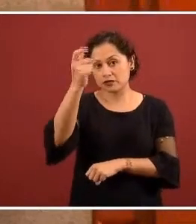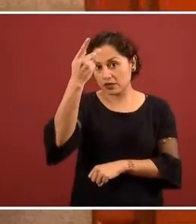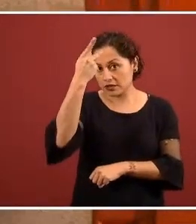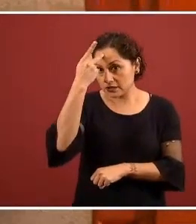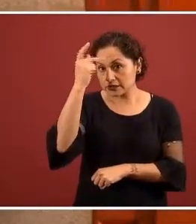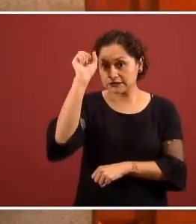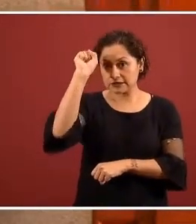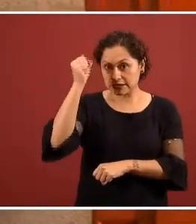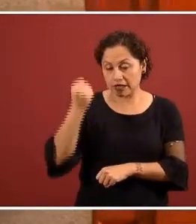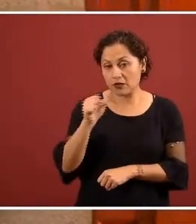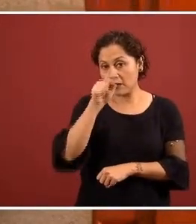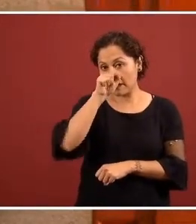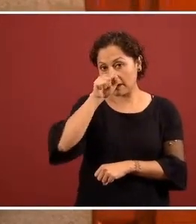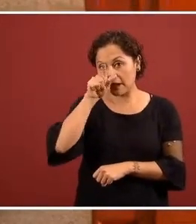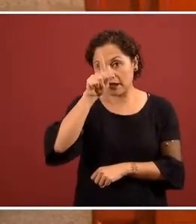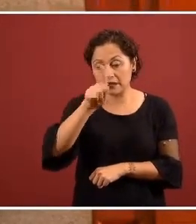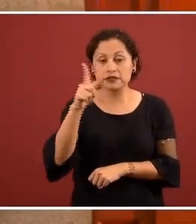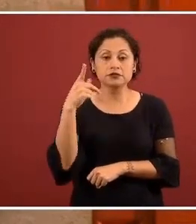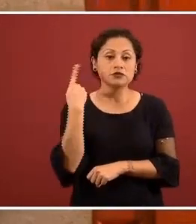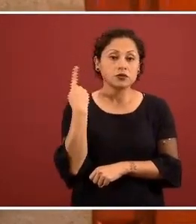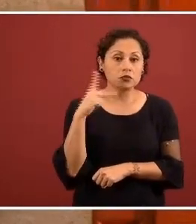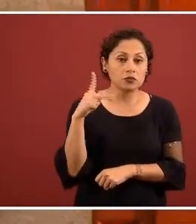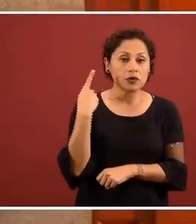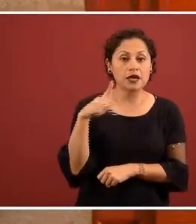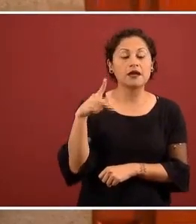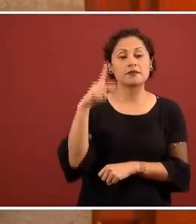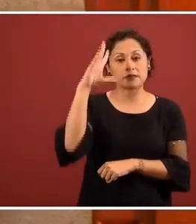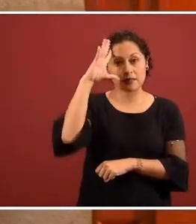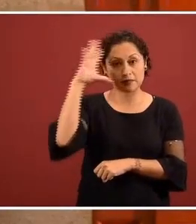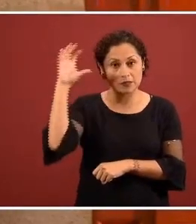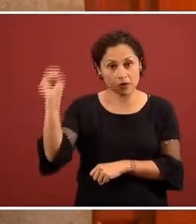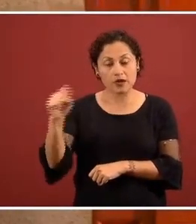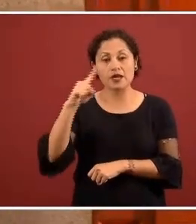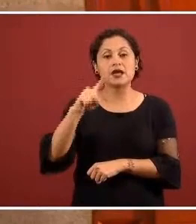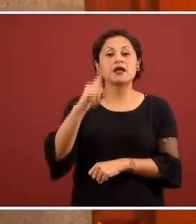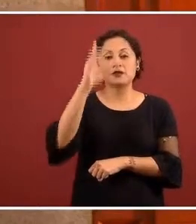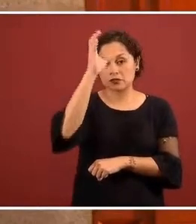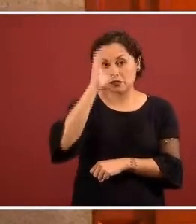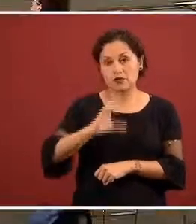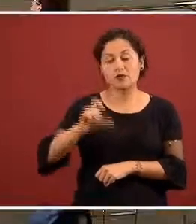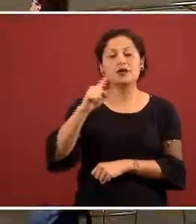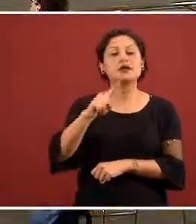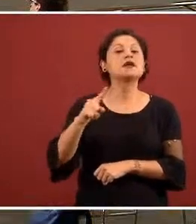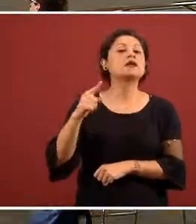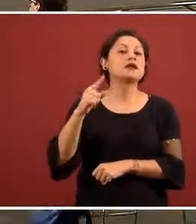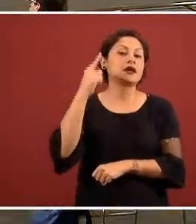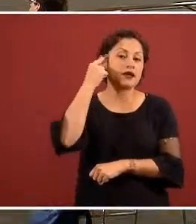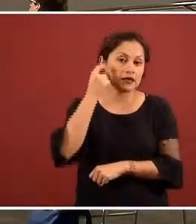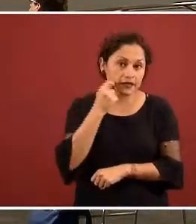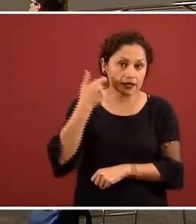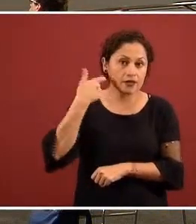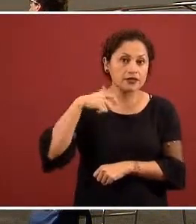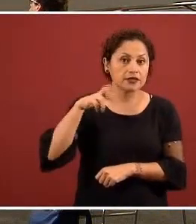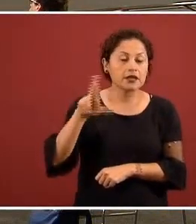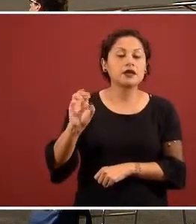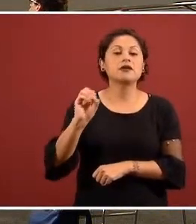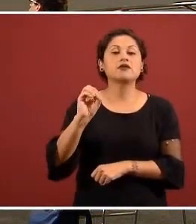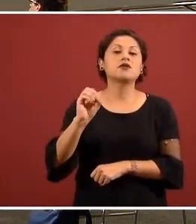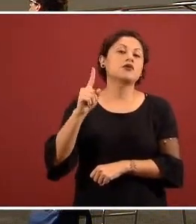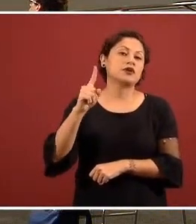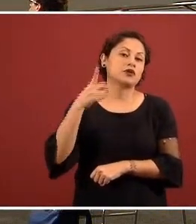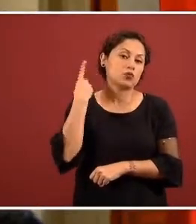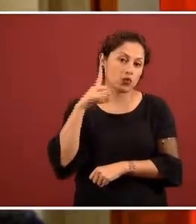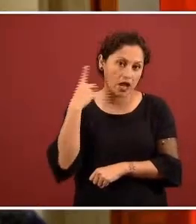Sinaloa, Jalisco, Puebla, Morelos, Coahuila, Guerrero, Quintana Roo y Durango. Y bueno, estas son de